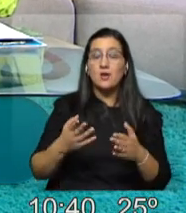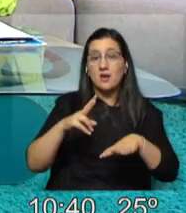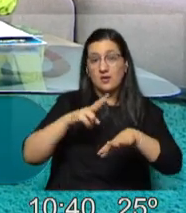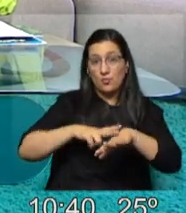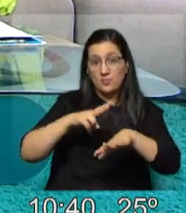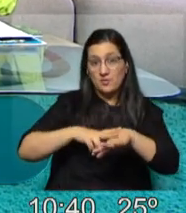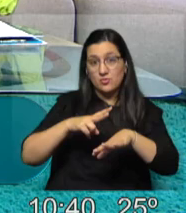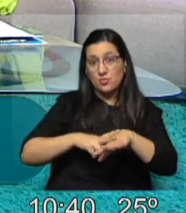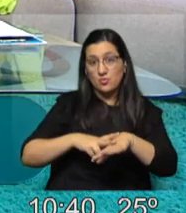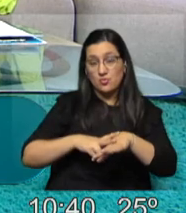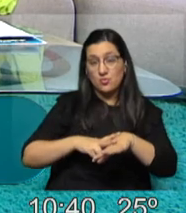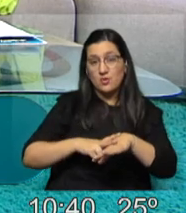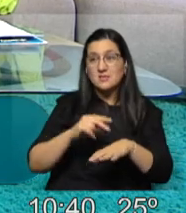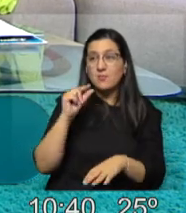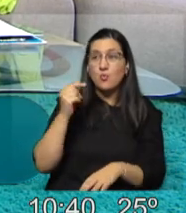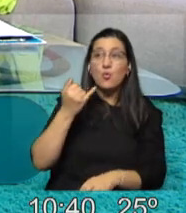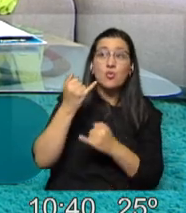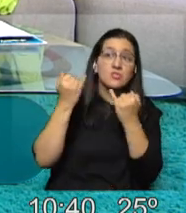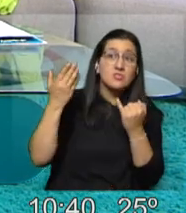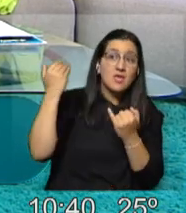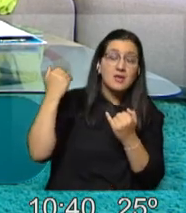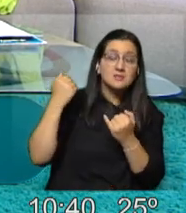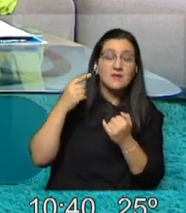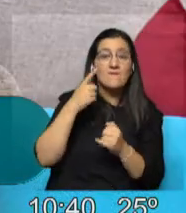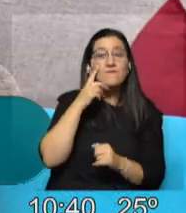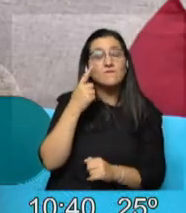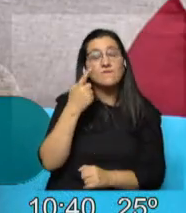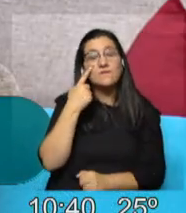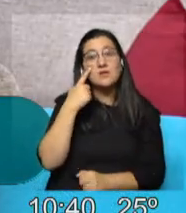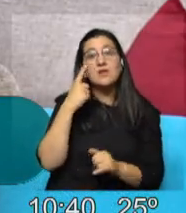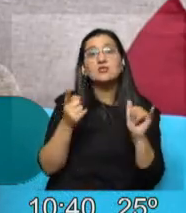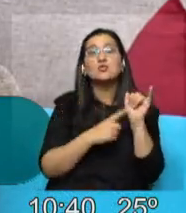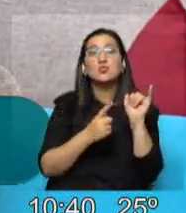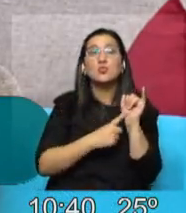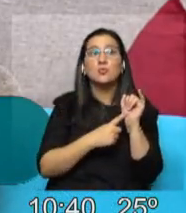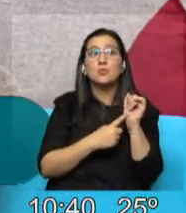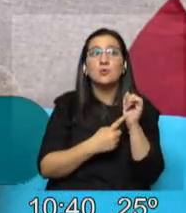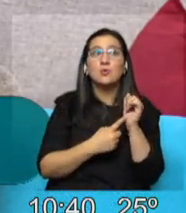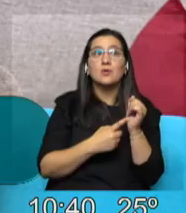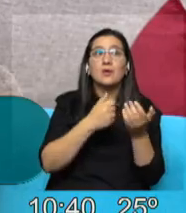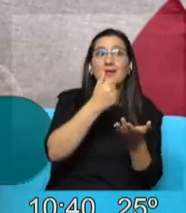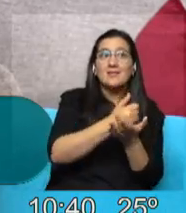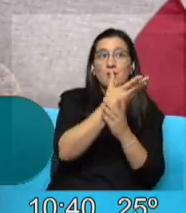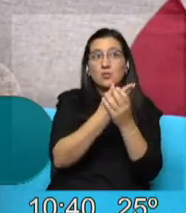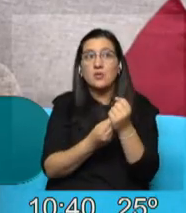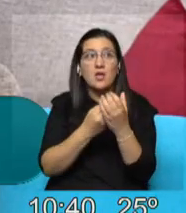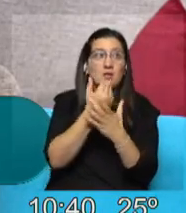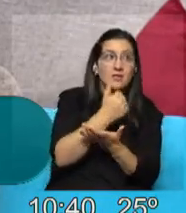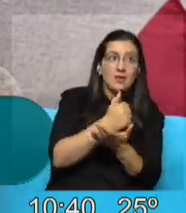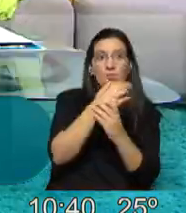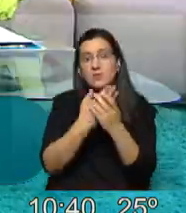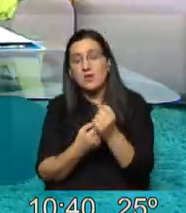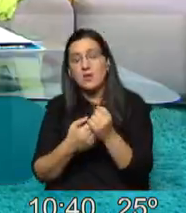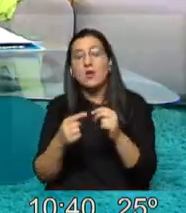recomiendo algo que hace unos días encontré en YouTube, aparece y desaparece, que es Yo Presidente.